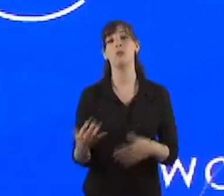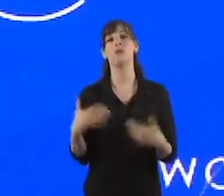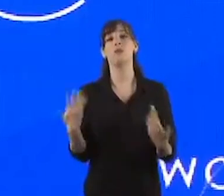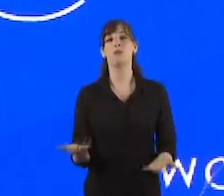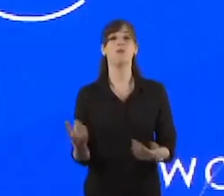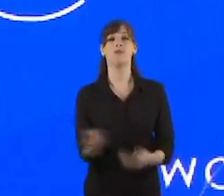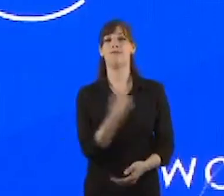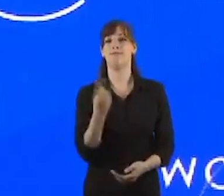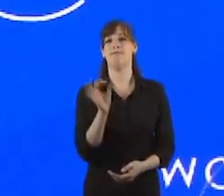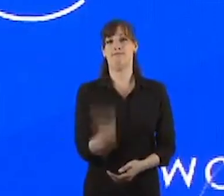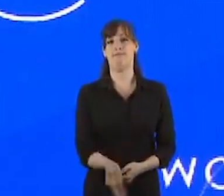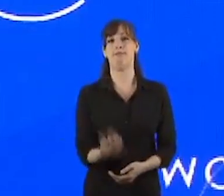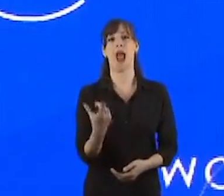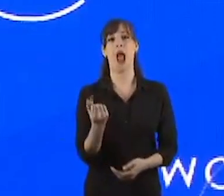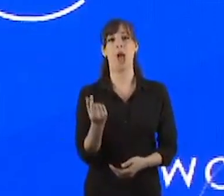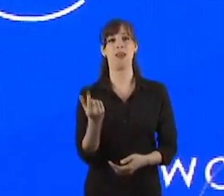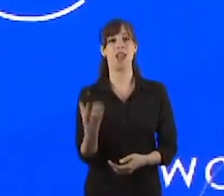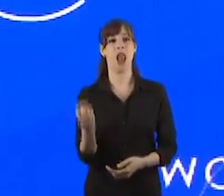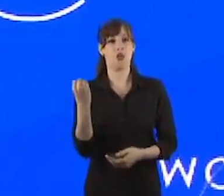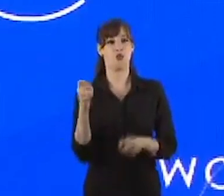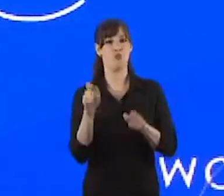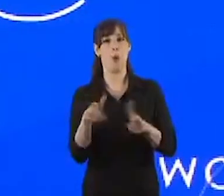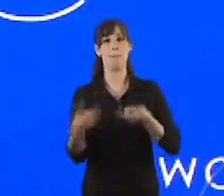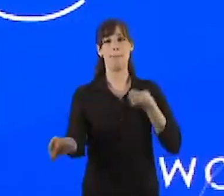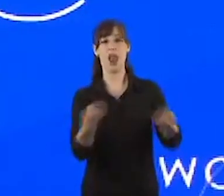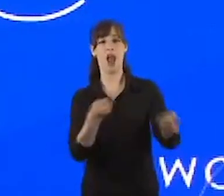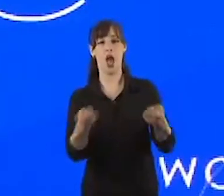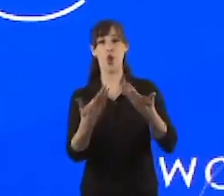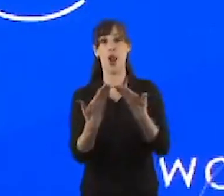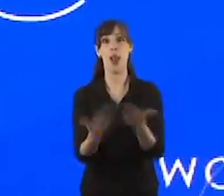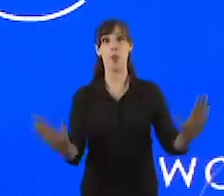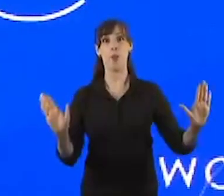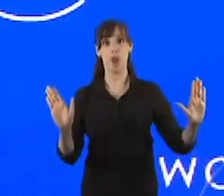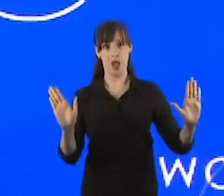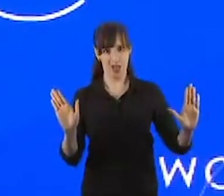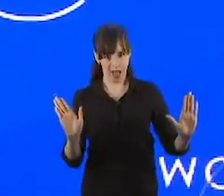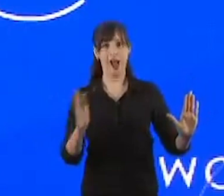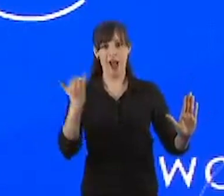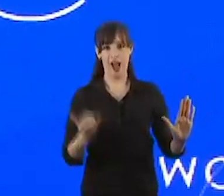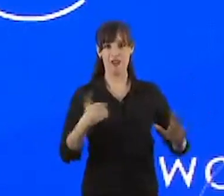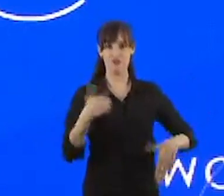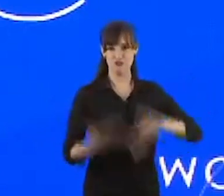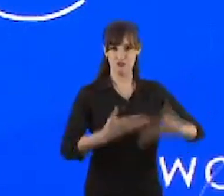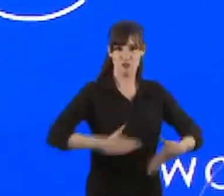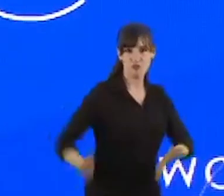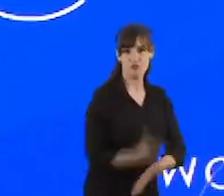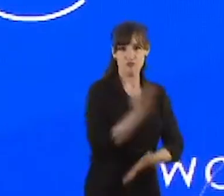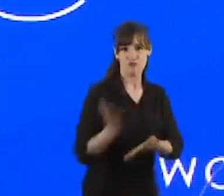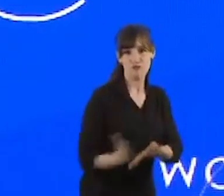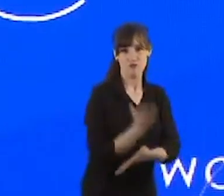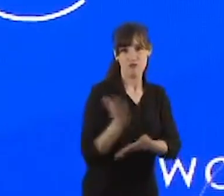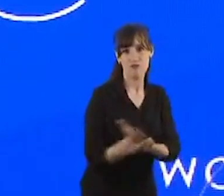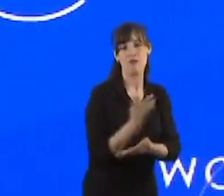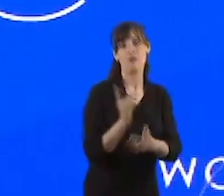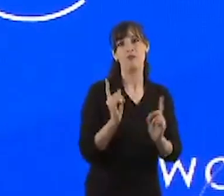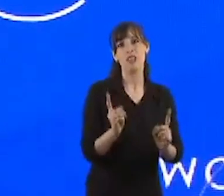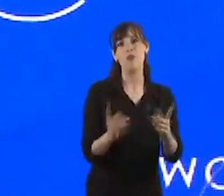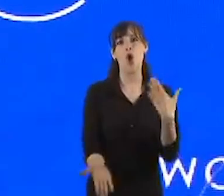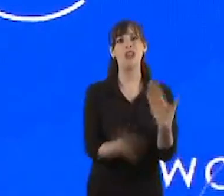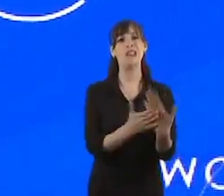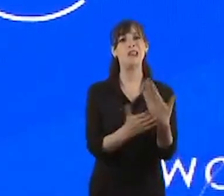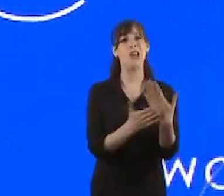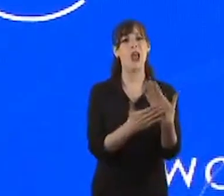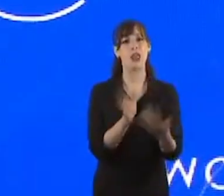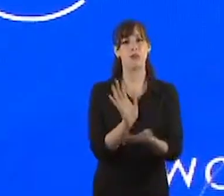el capitalismo de libre mercado es superior en términos productivos, la doxa de izquierda ha atacado al capitalismo por sus cuestiones de